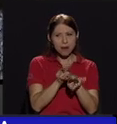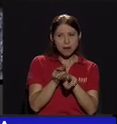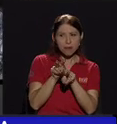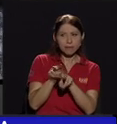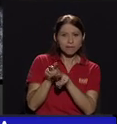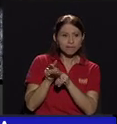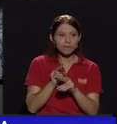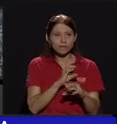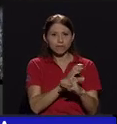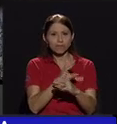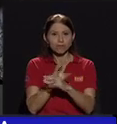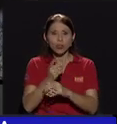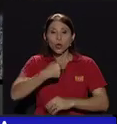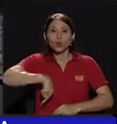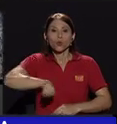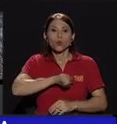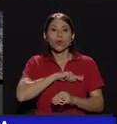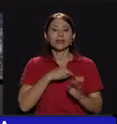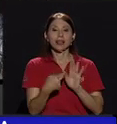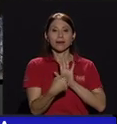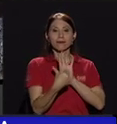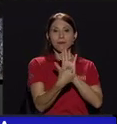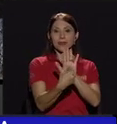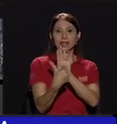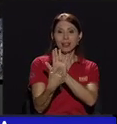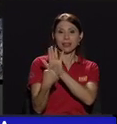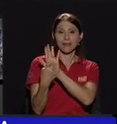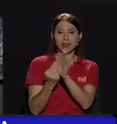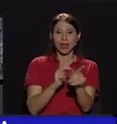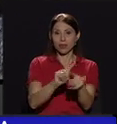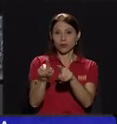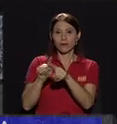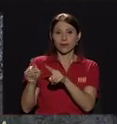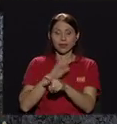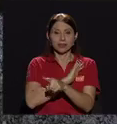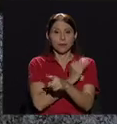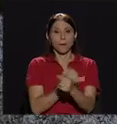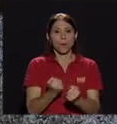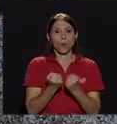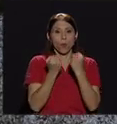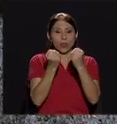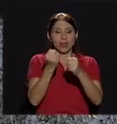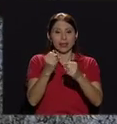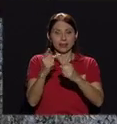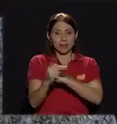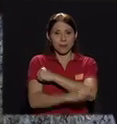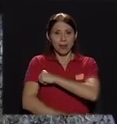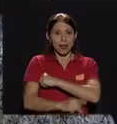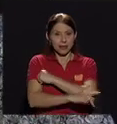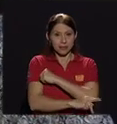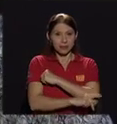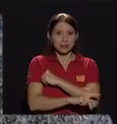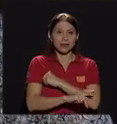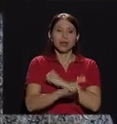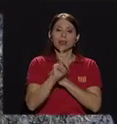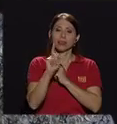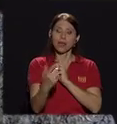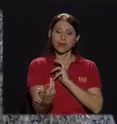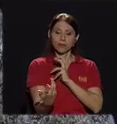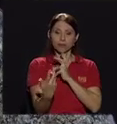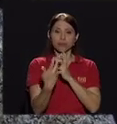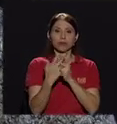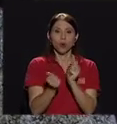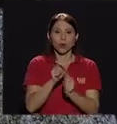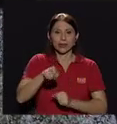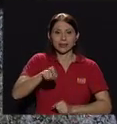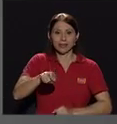que nuestra representatividad en los poderes de la República sean coincidentes con